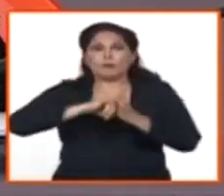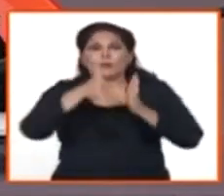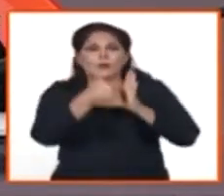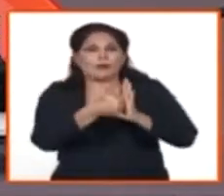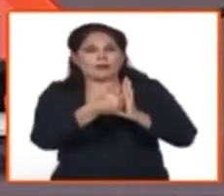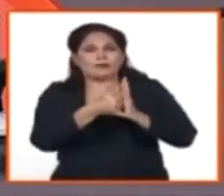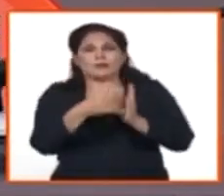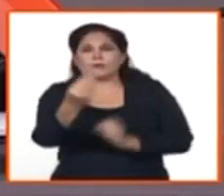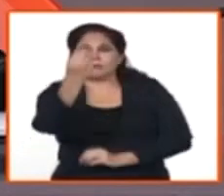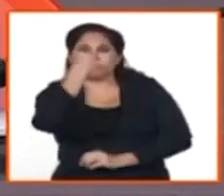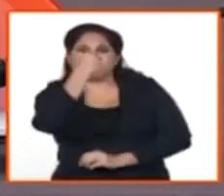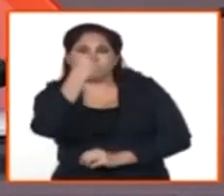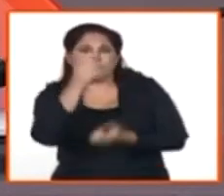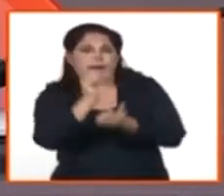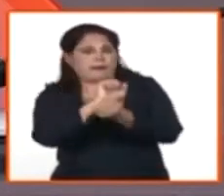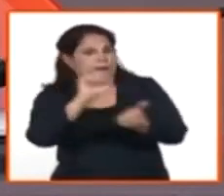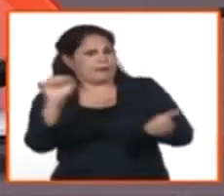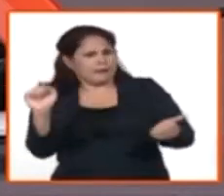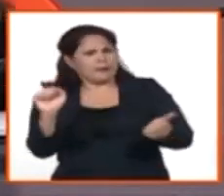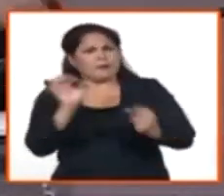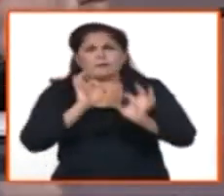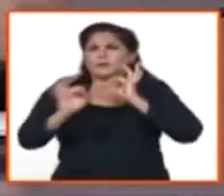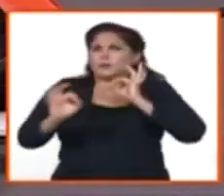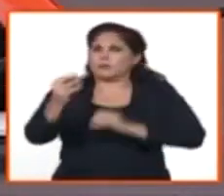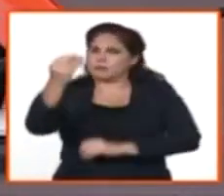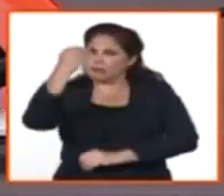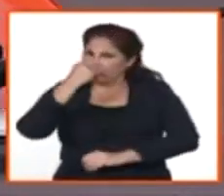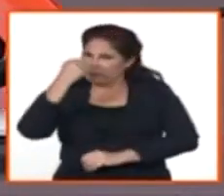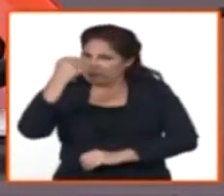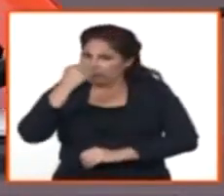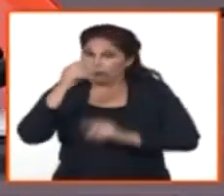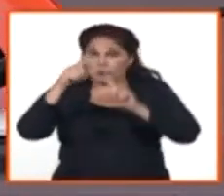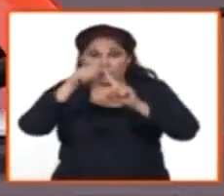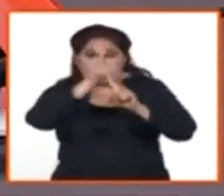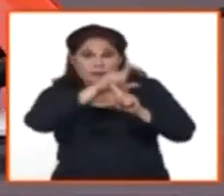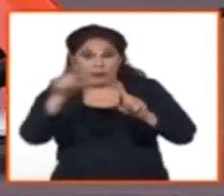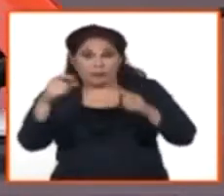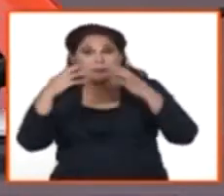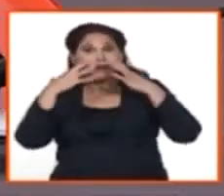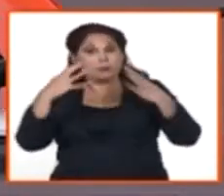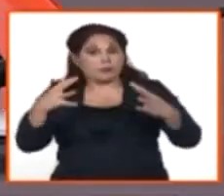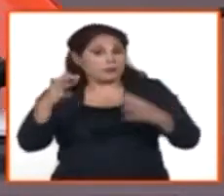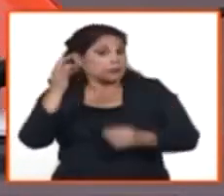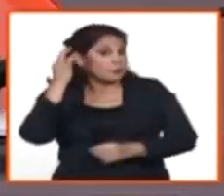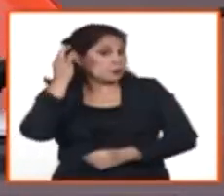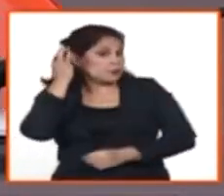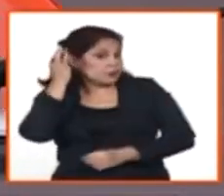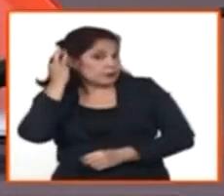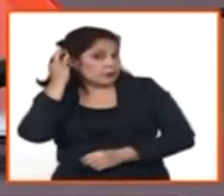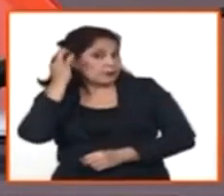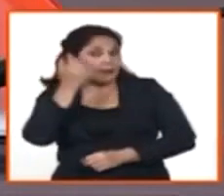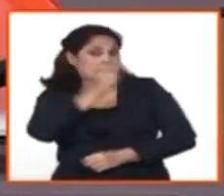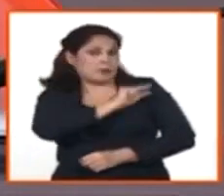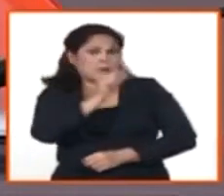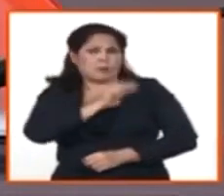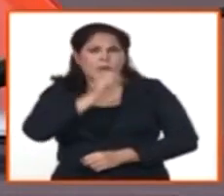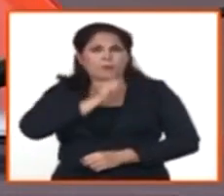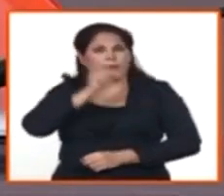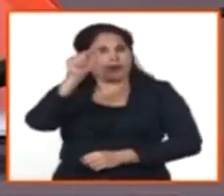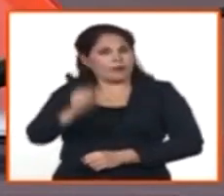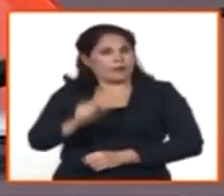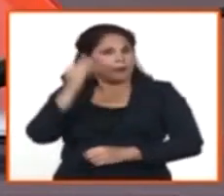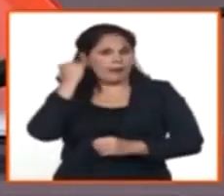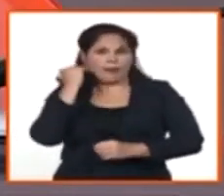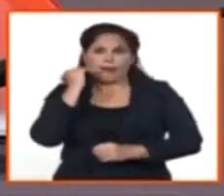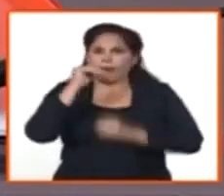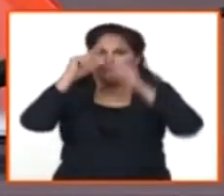soberanía alimentaria y seguridad alimentaria y nutricional. Un tema del que mi colega Relín Rodríguez Deribé estuvo hablando recientemente acá en este